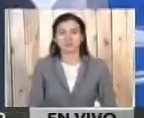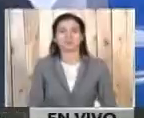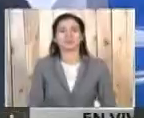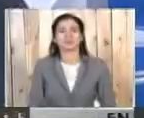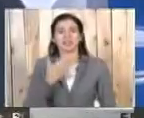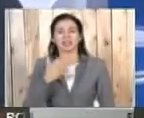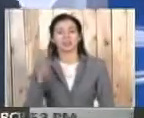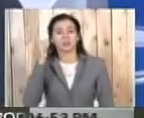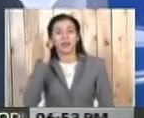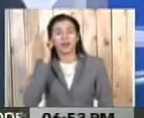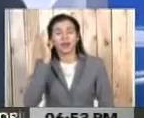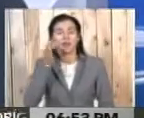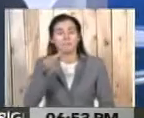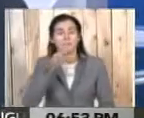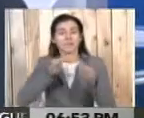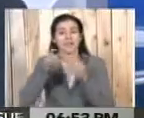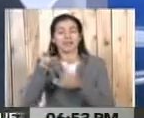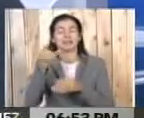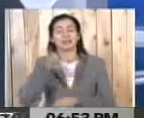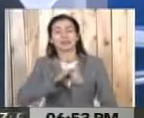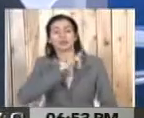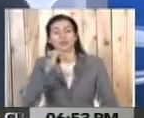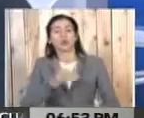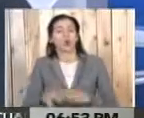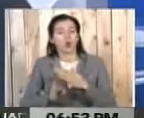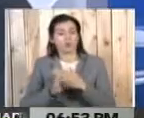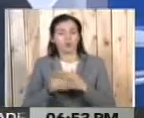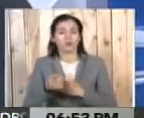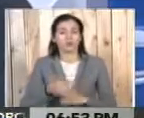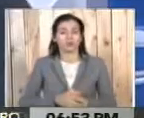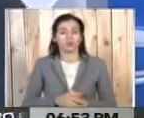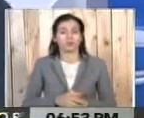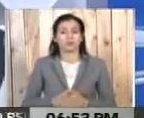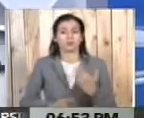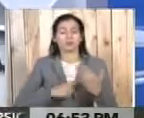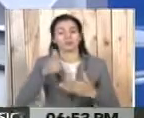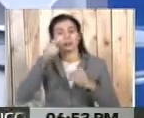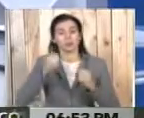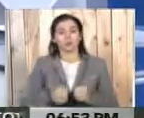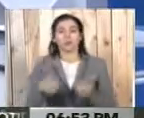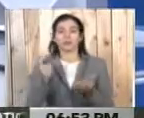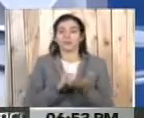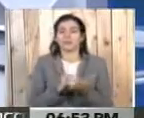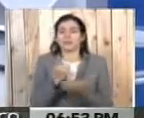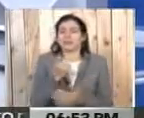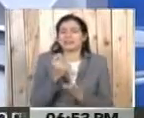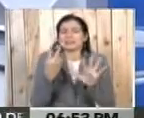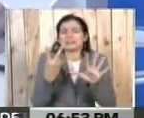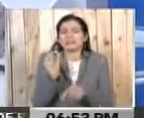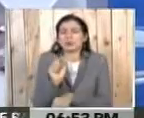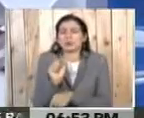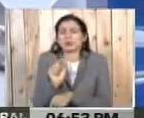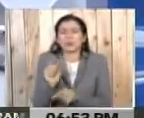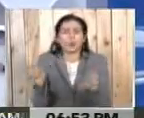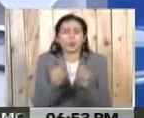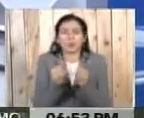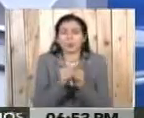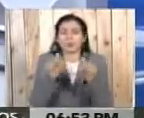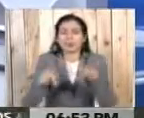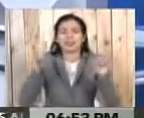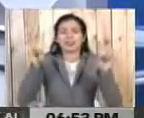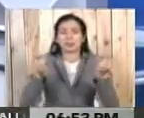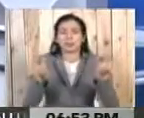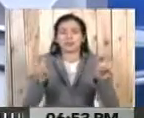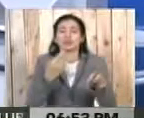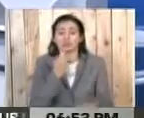Bueno, agradecemos a Gisette Cabrera del Estado Zulia. Continúan los despliegues de seguridad. Volvemos, nos quedan 7 minutos. Volvemos rápidamente a este tema. Yo